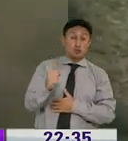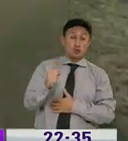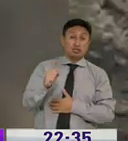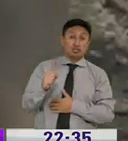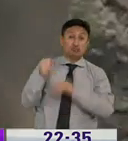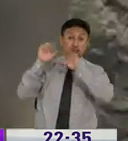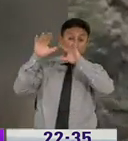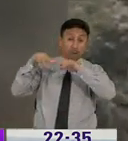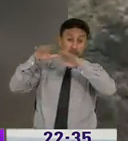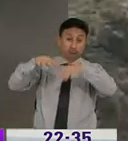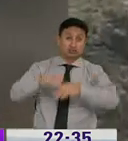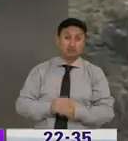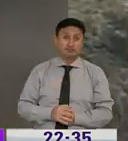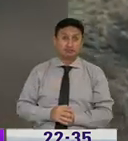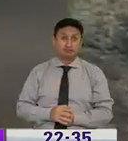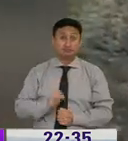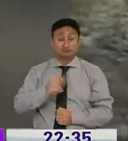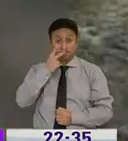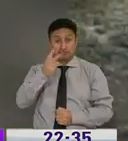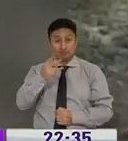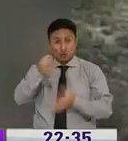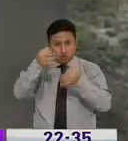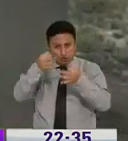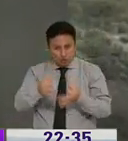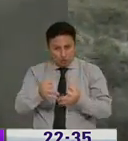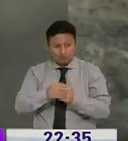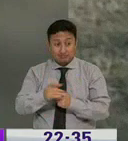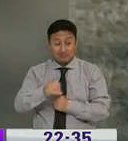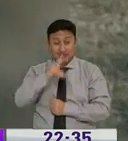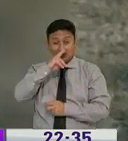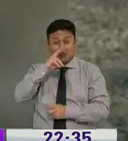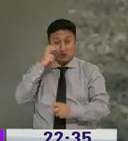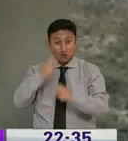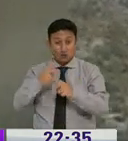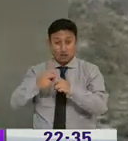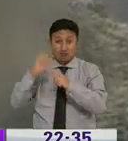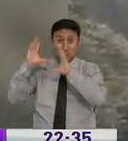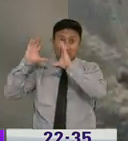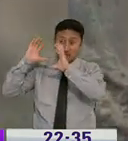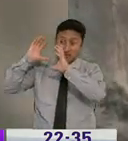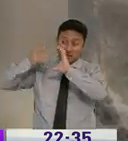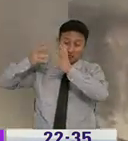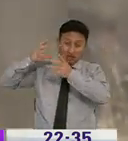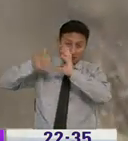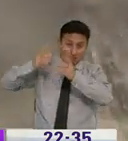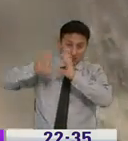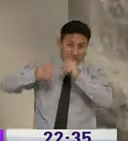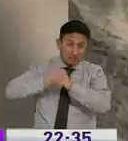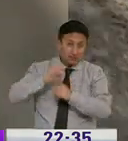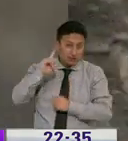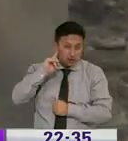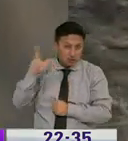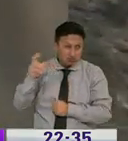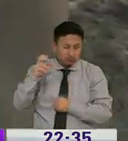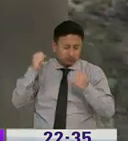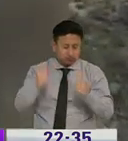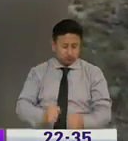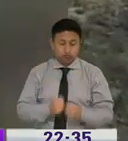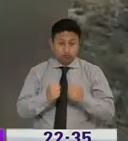naturaleza. Allí se ve con más precisión cómo las rocas de gran tamaño caen y se escucha entonces el